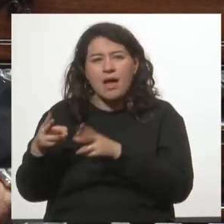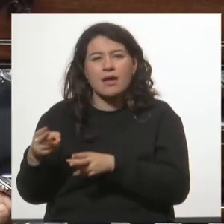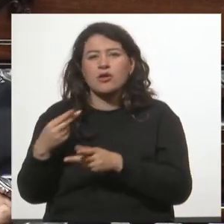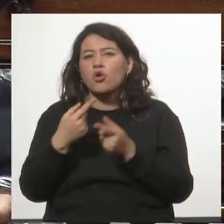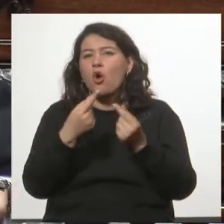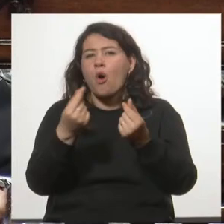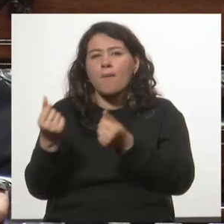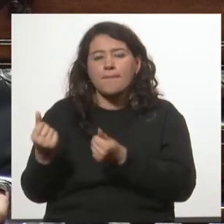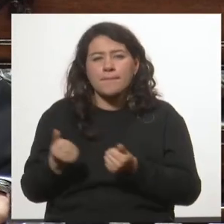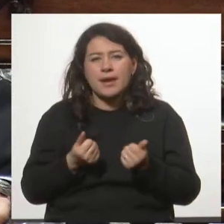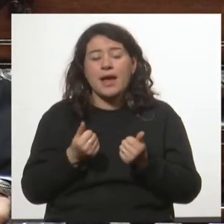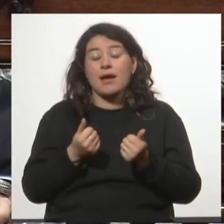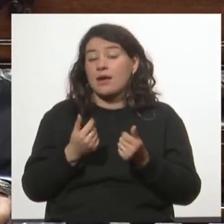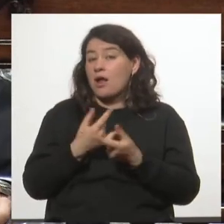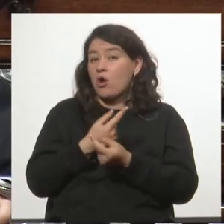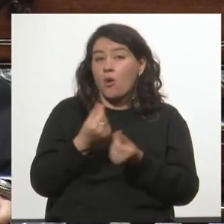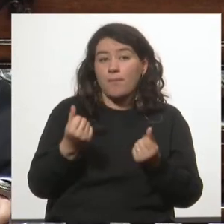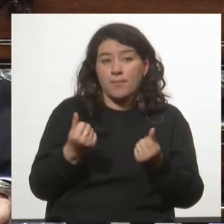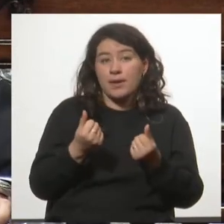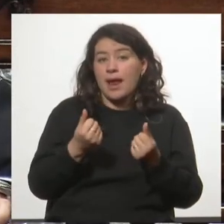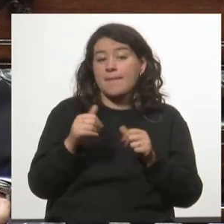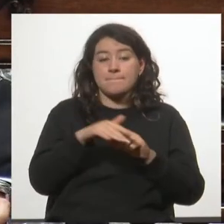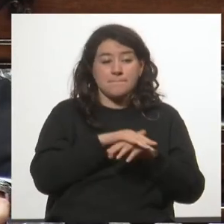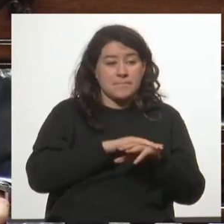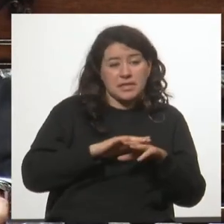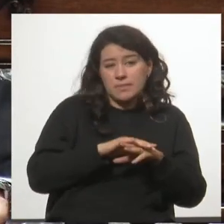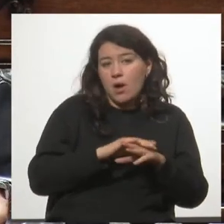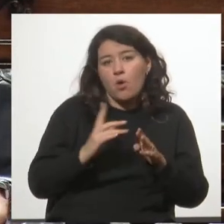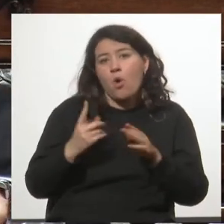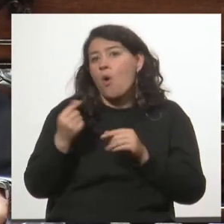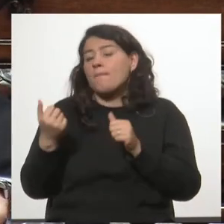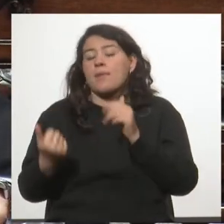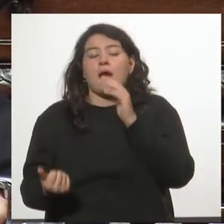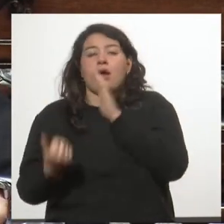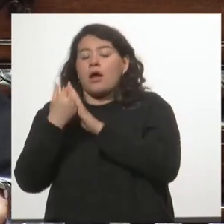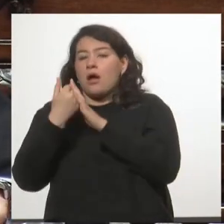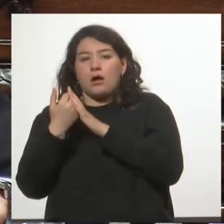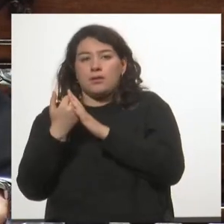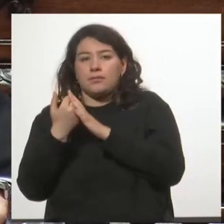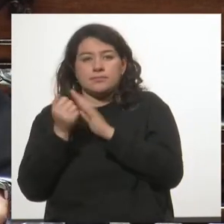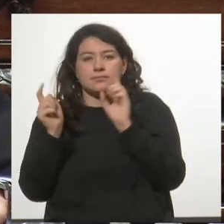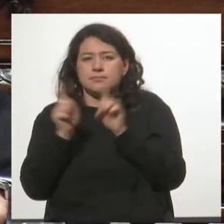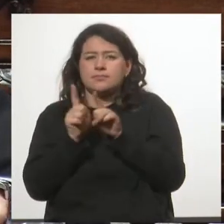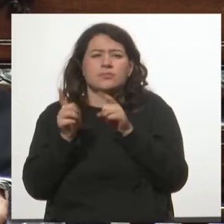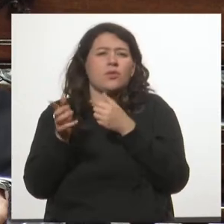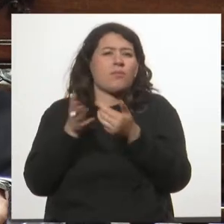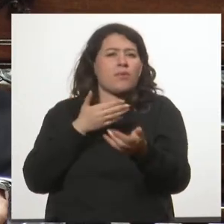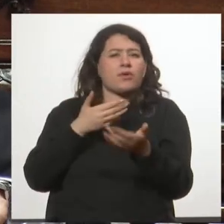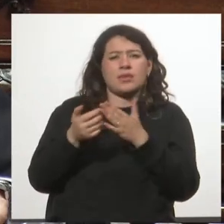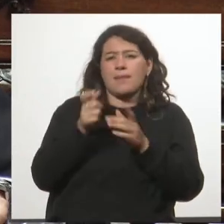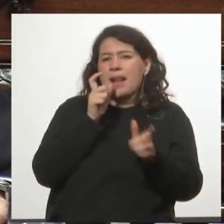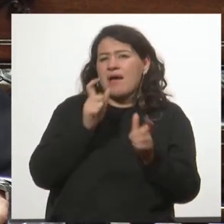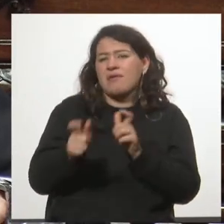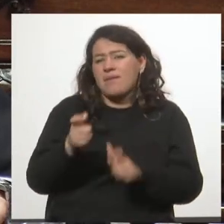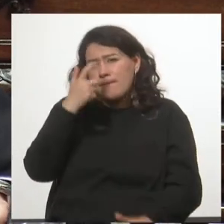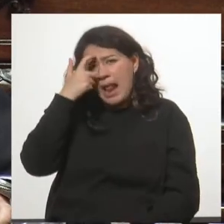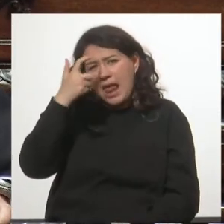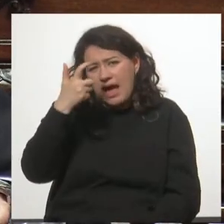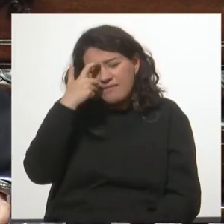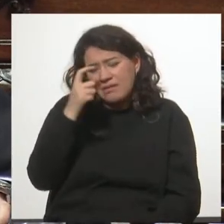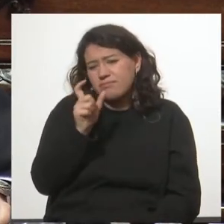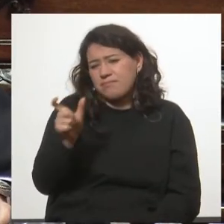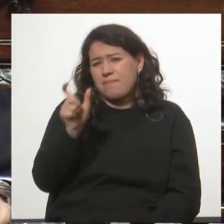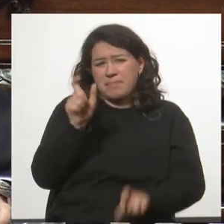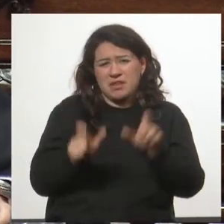compras desde la mayor hasta la menor más allá de tecnicismos y cosas que podamos decir que a veces